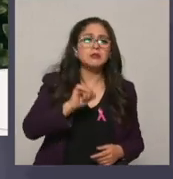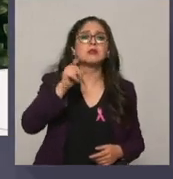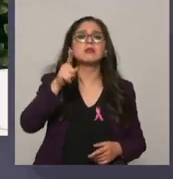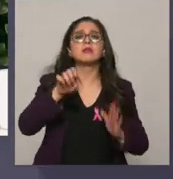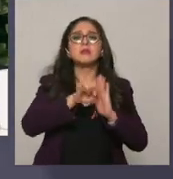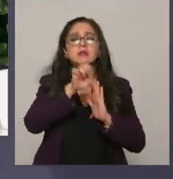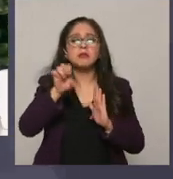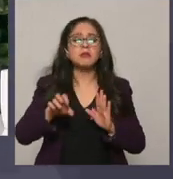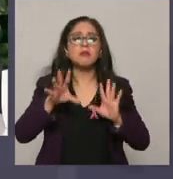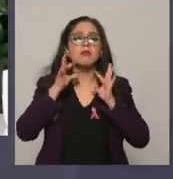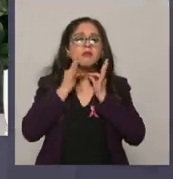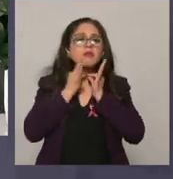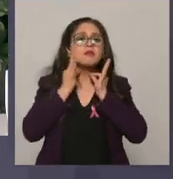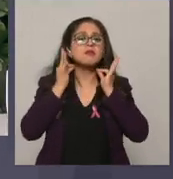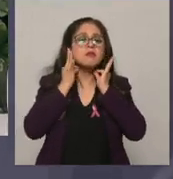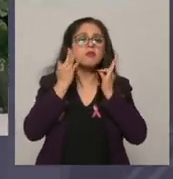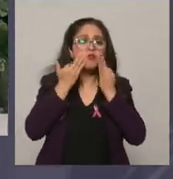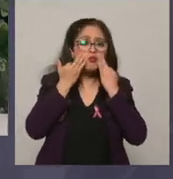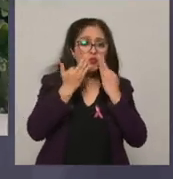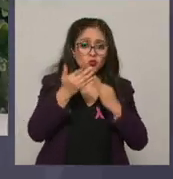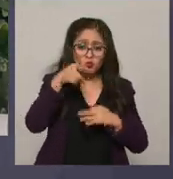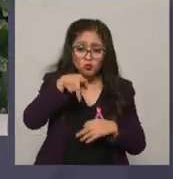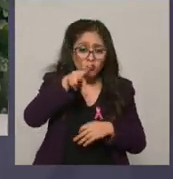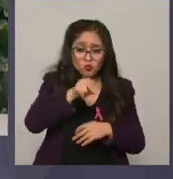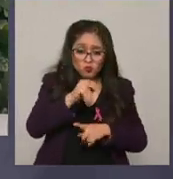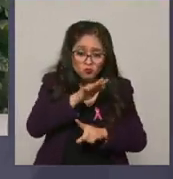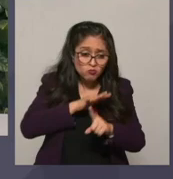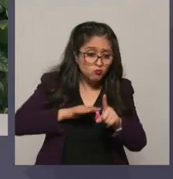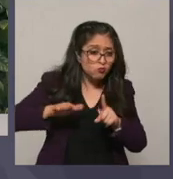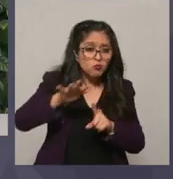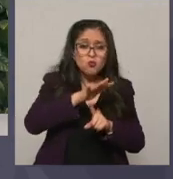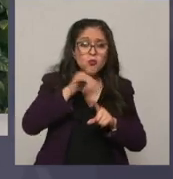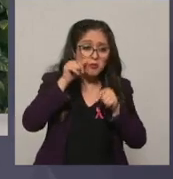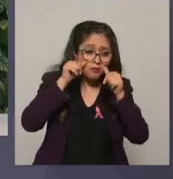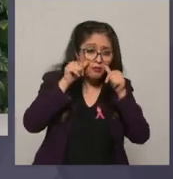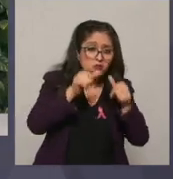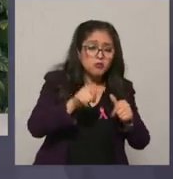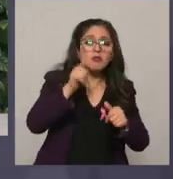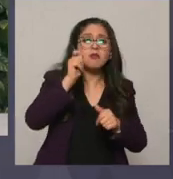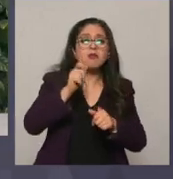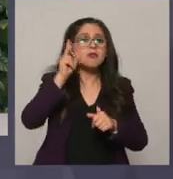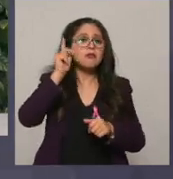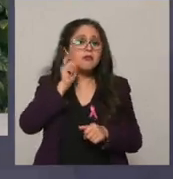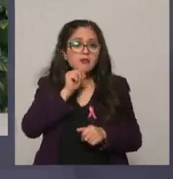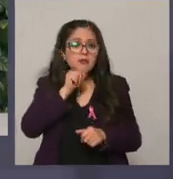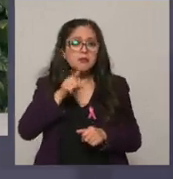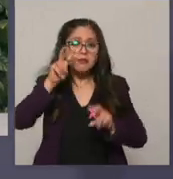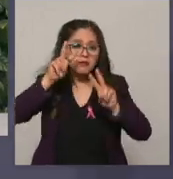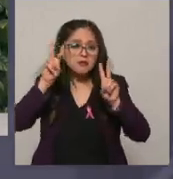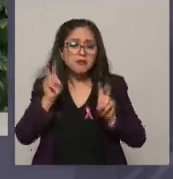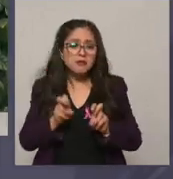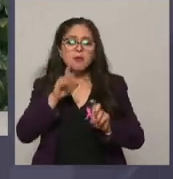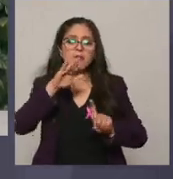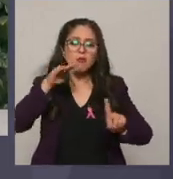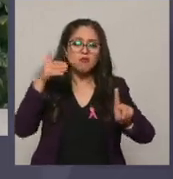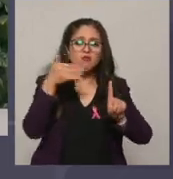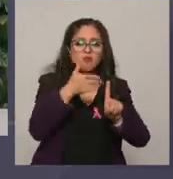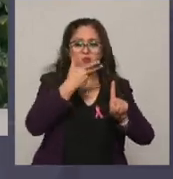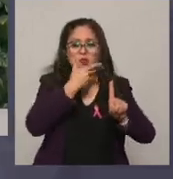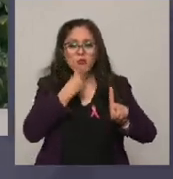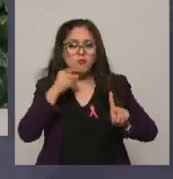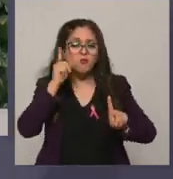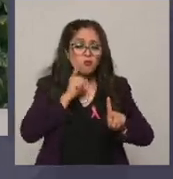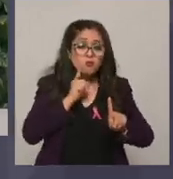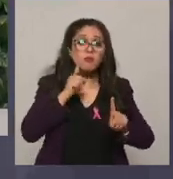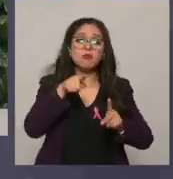marcó en el cuello o no. Si tú no consideras el contexto y si tú no aplicas la perspectiva de género a estos casos, no vas a tener